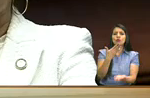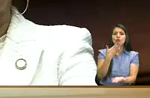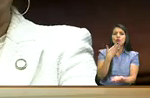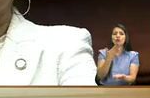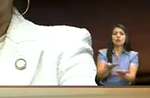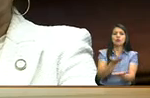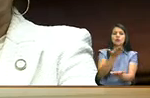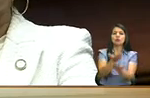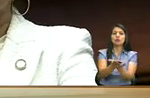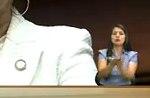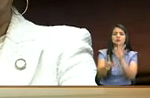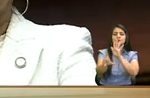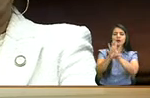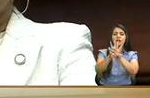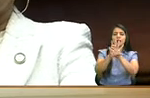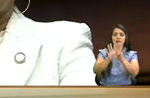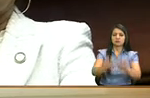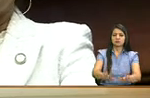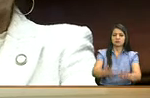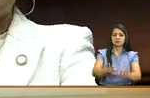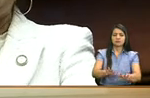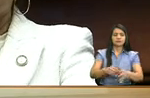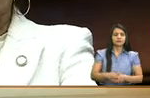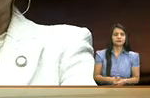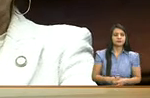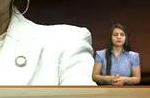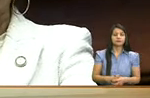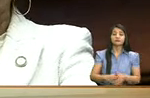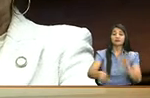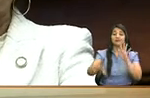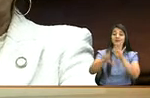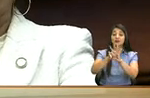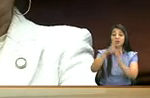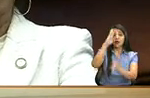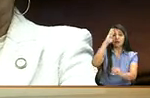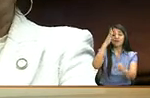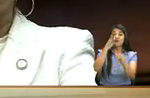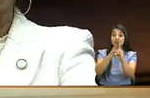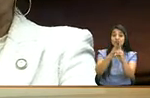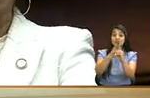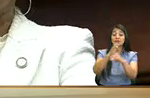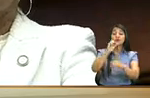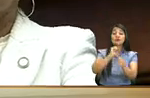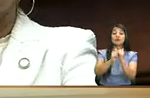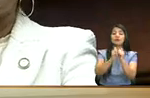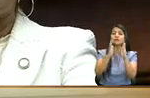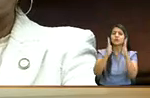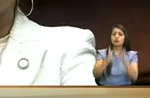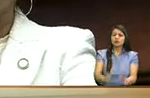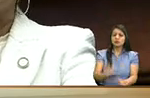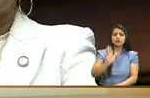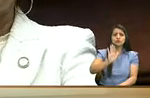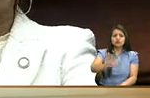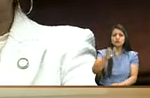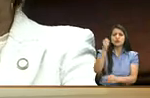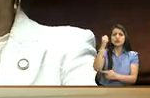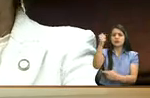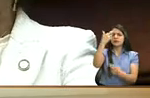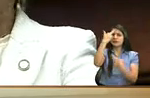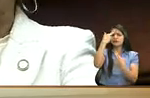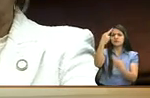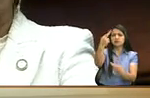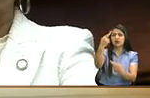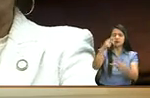esta propuesta de ley. Y esta ley busca garantizar a los deportistas sus derechos en